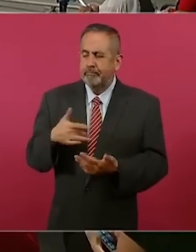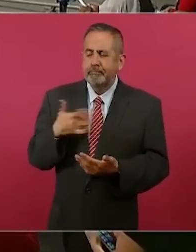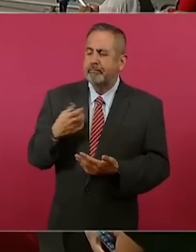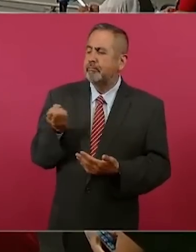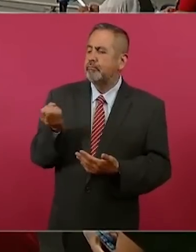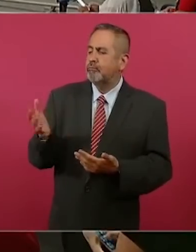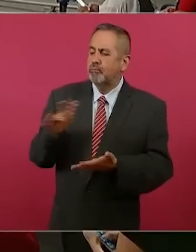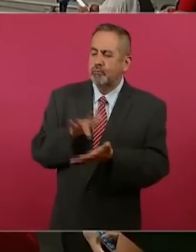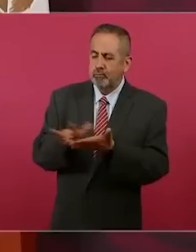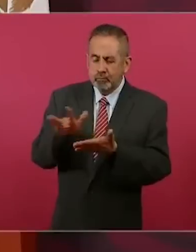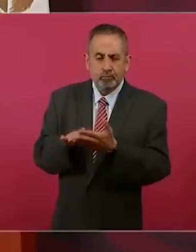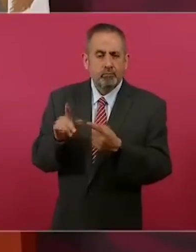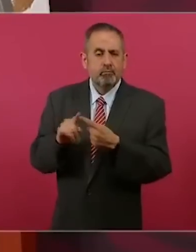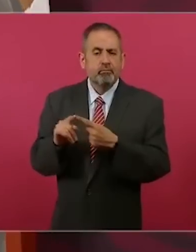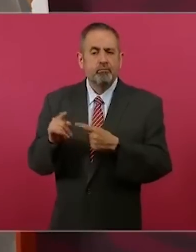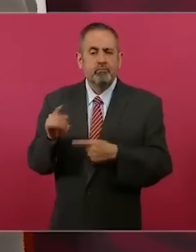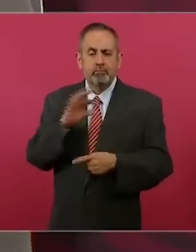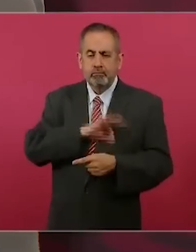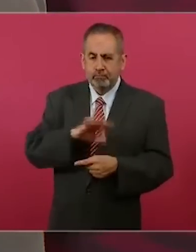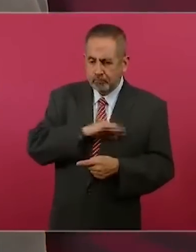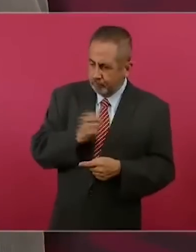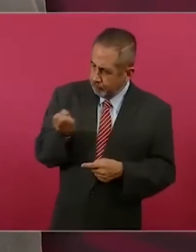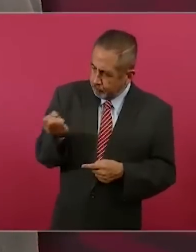estímulos, comisiones,